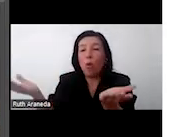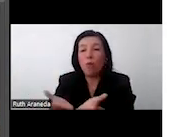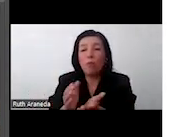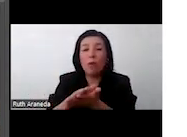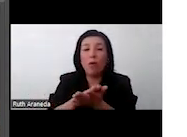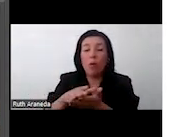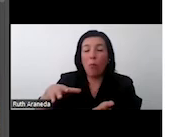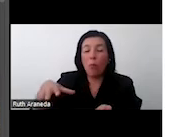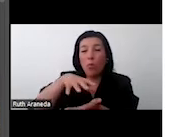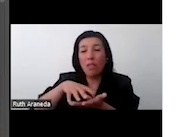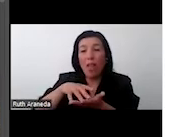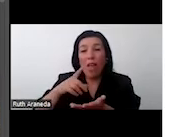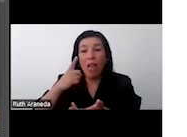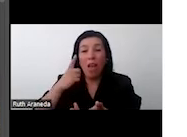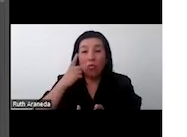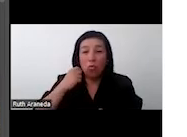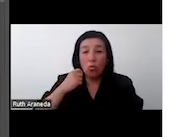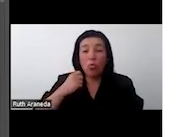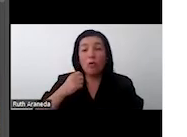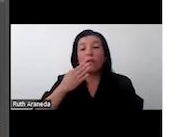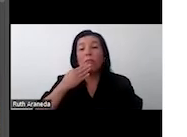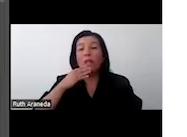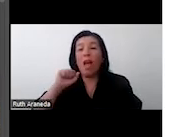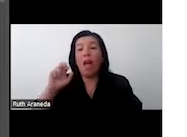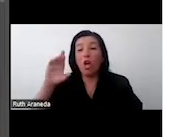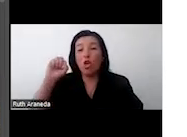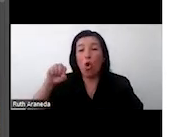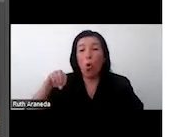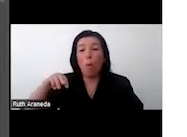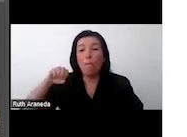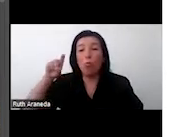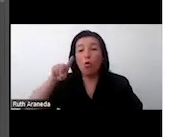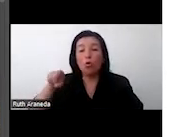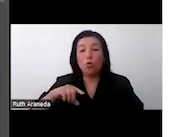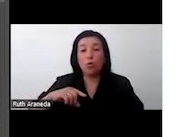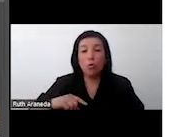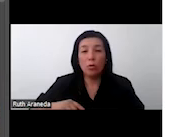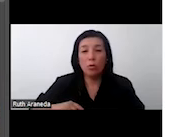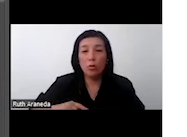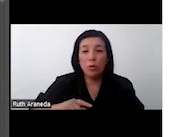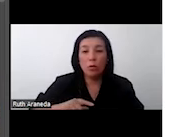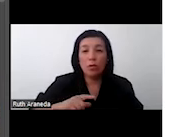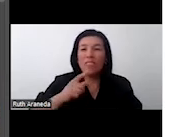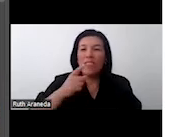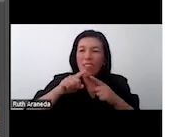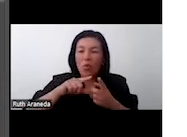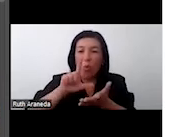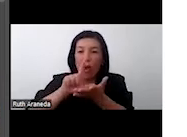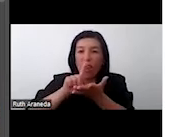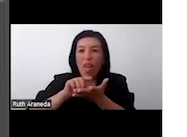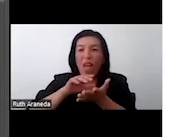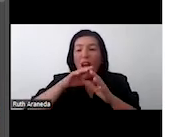como también los Aromos, Giu Giu, son distintos tipos de acuíferos que van abasteciendo